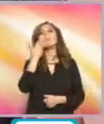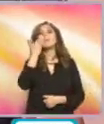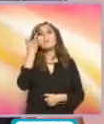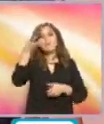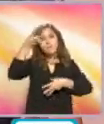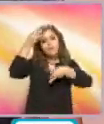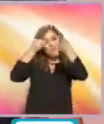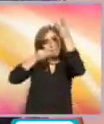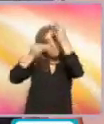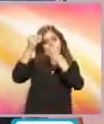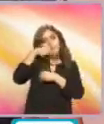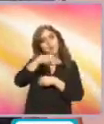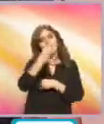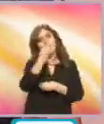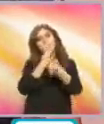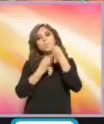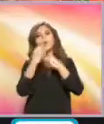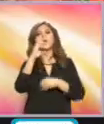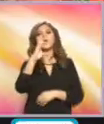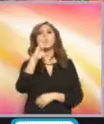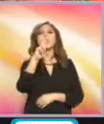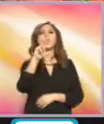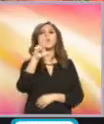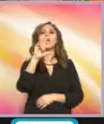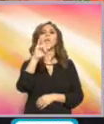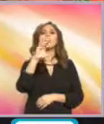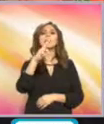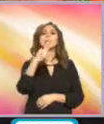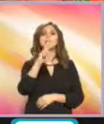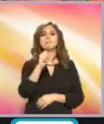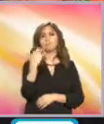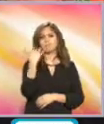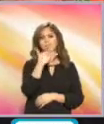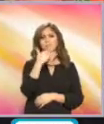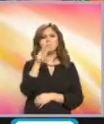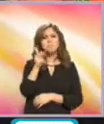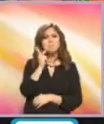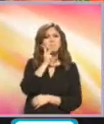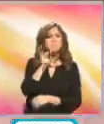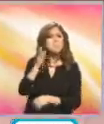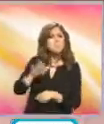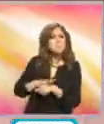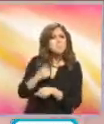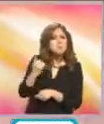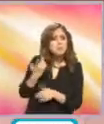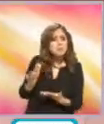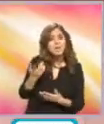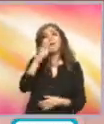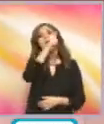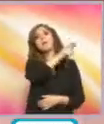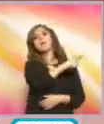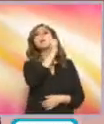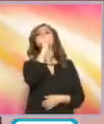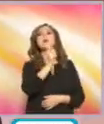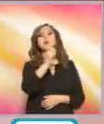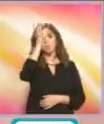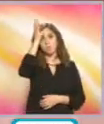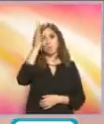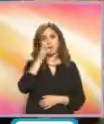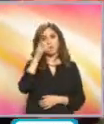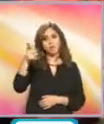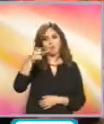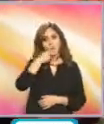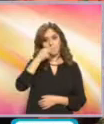tan rico. Así Culichis, ¿por qué culichis? Así Culichis, les dicen a los de porque, allá, ¿no? exactamente, porque viene de allá como de Culiacán, de por allá tu tierra, ¿verdad, Daniel?